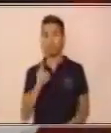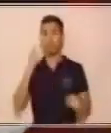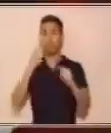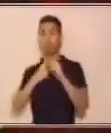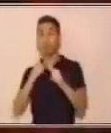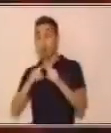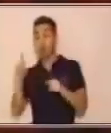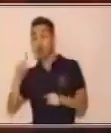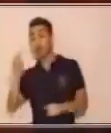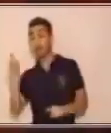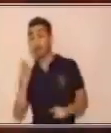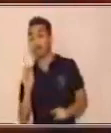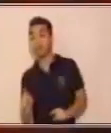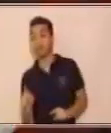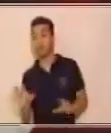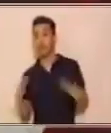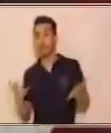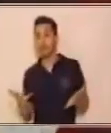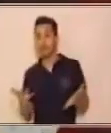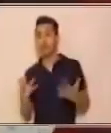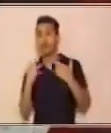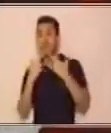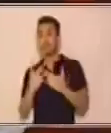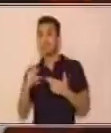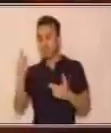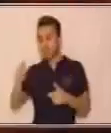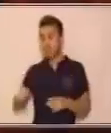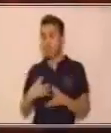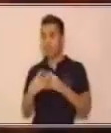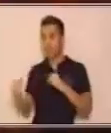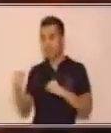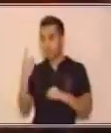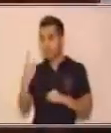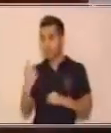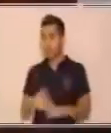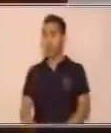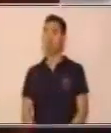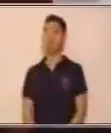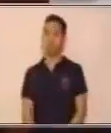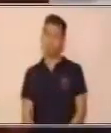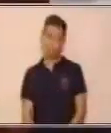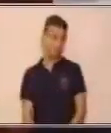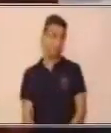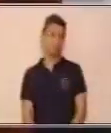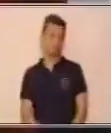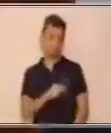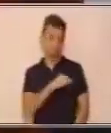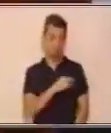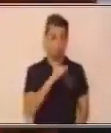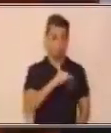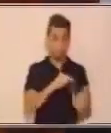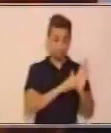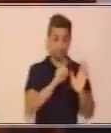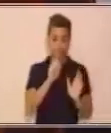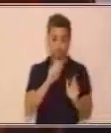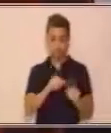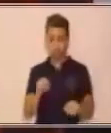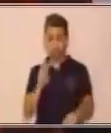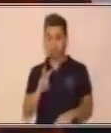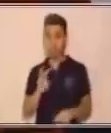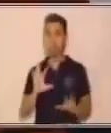1/3 para que nos dé como resultado la unidad? ¿Cuál será la fracción inversa